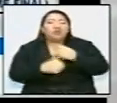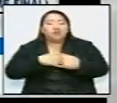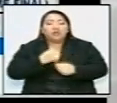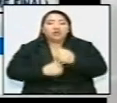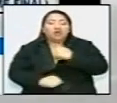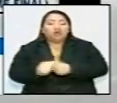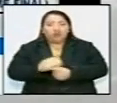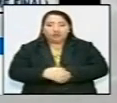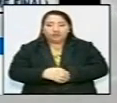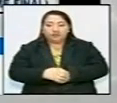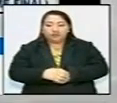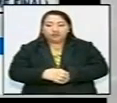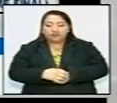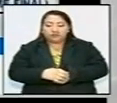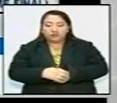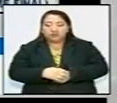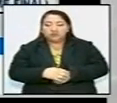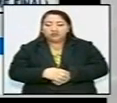de mi menor hijo.